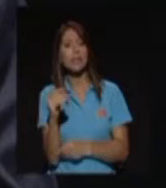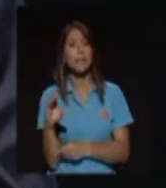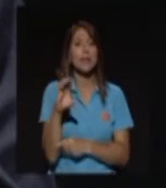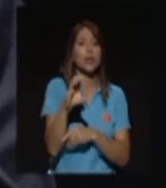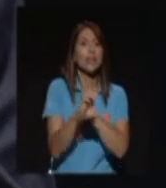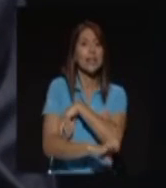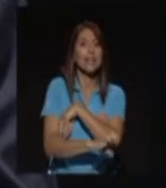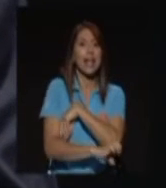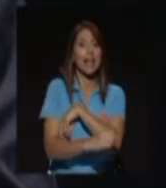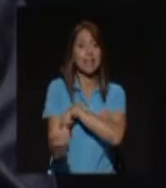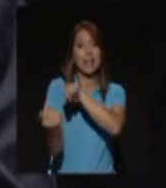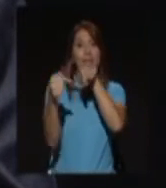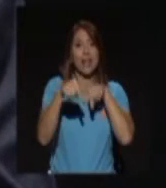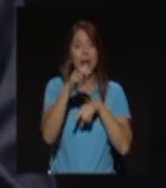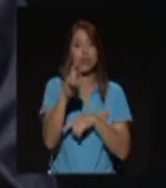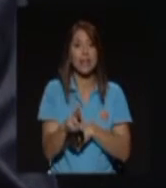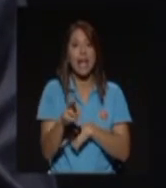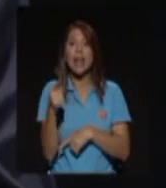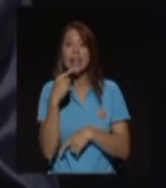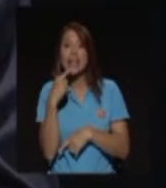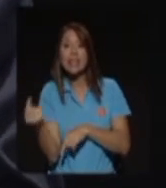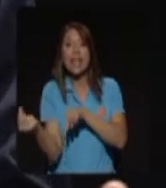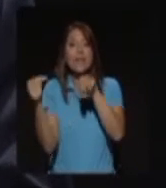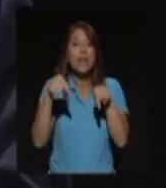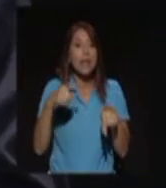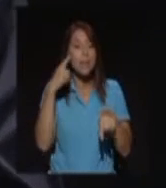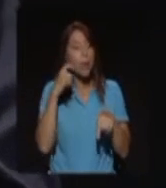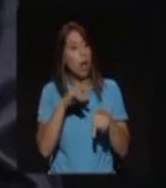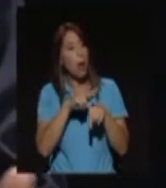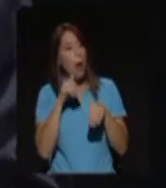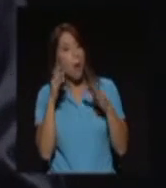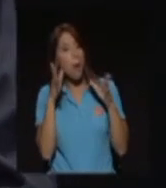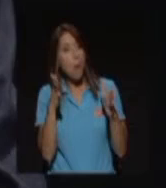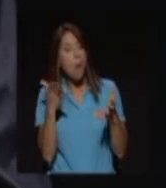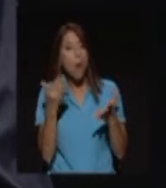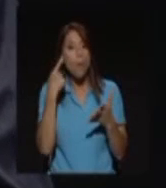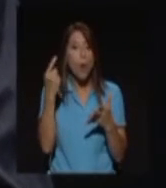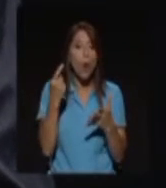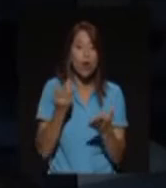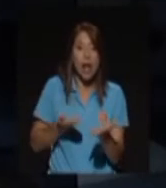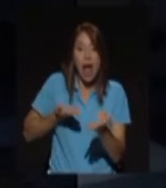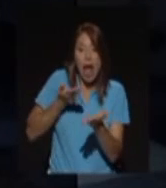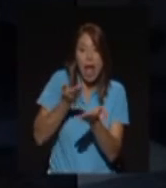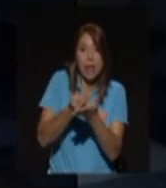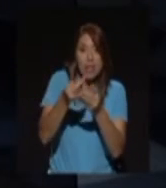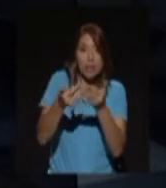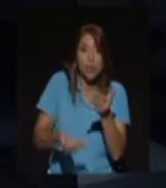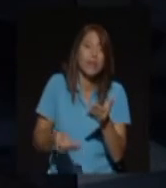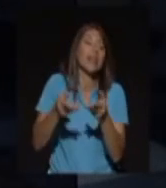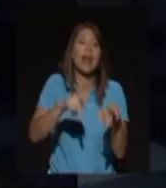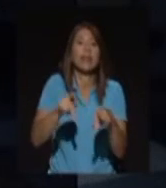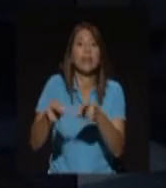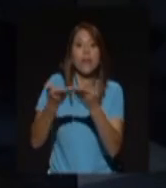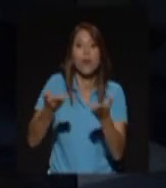que vienen atraídos precisamente por la disponibilidad o la oferta, como dirían los economistas, de recursos humanos